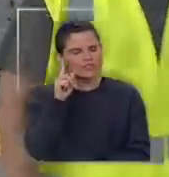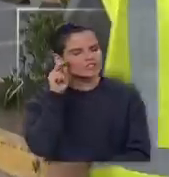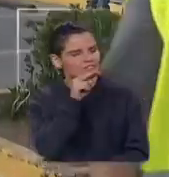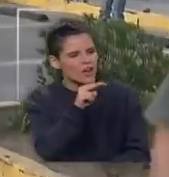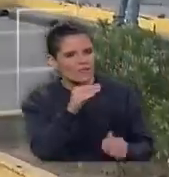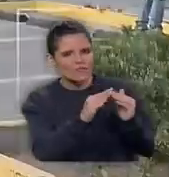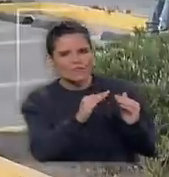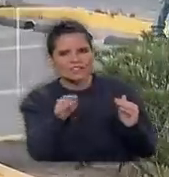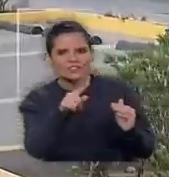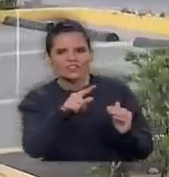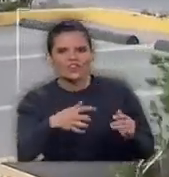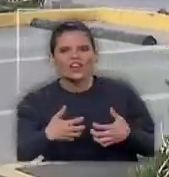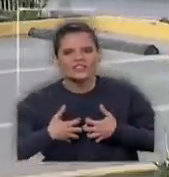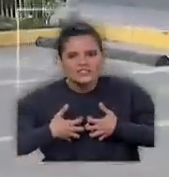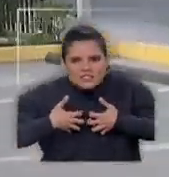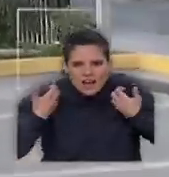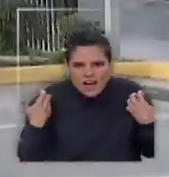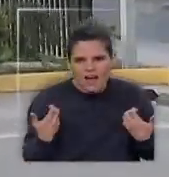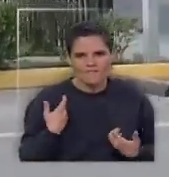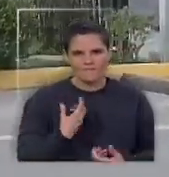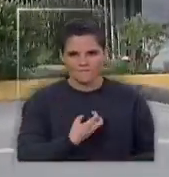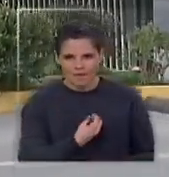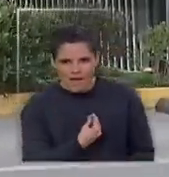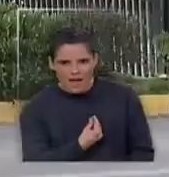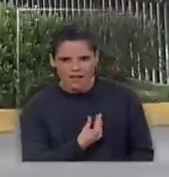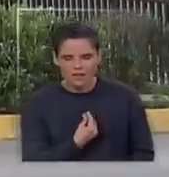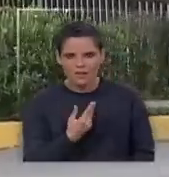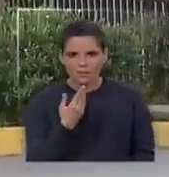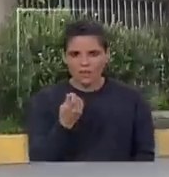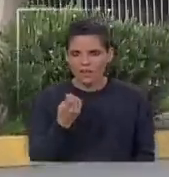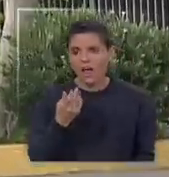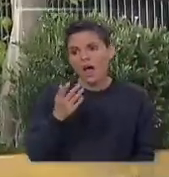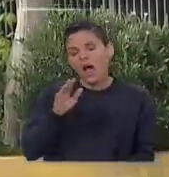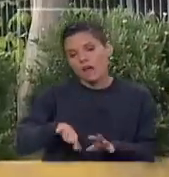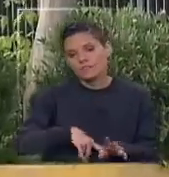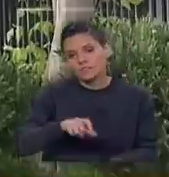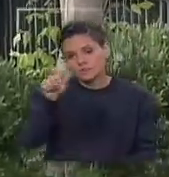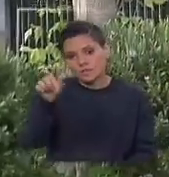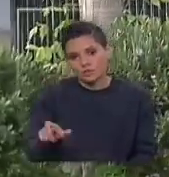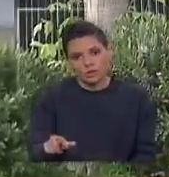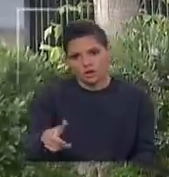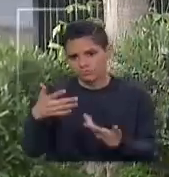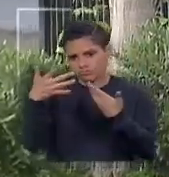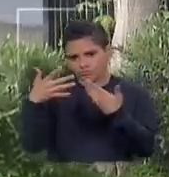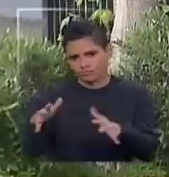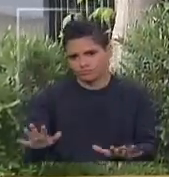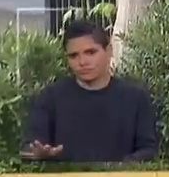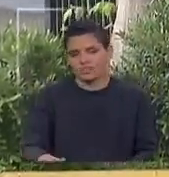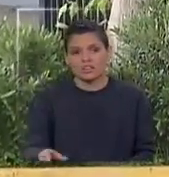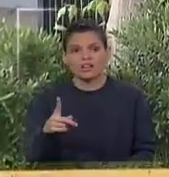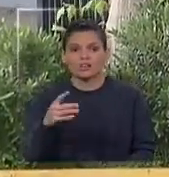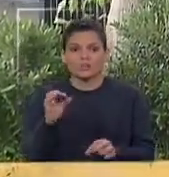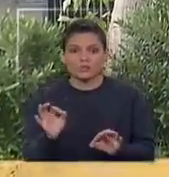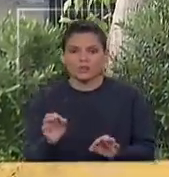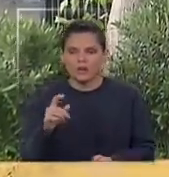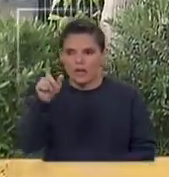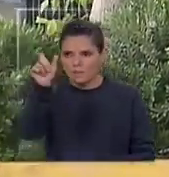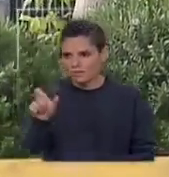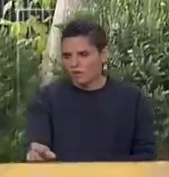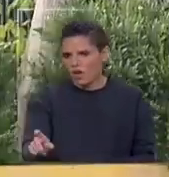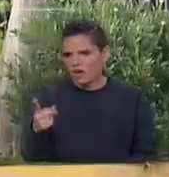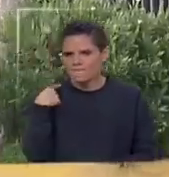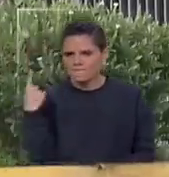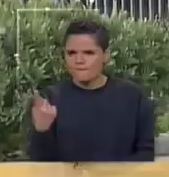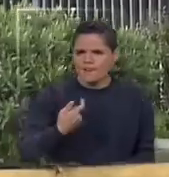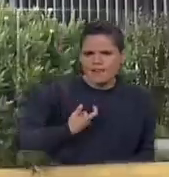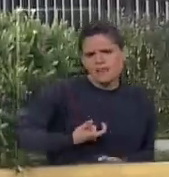los vecinos con respecto a personas que, de hecho, llegan, y nos han comentado a nuestros equipos durante todos estos días, y amenazan a los vecinos con,